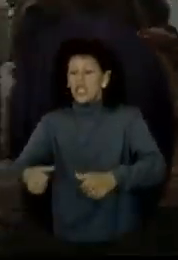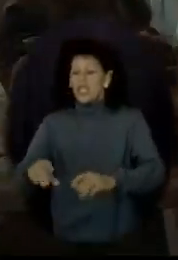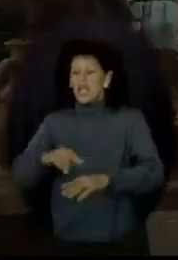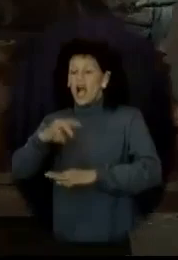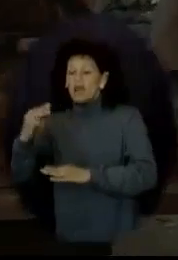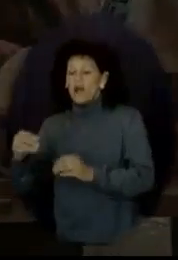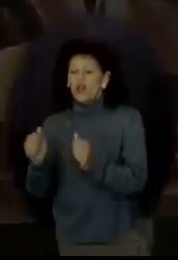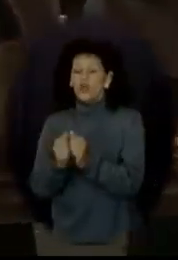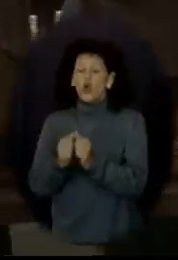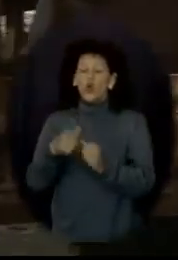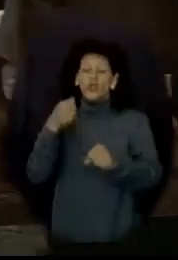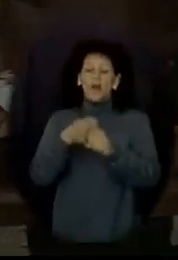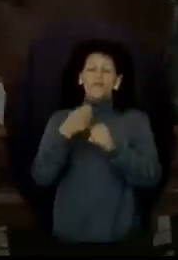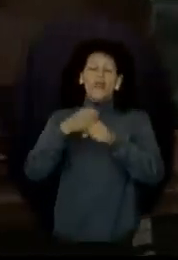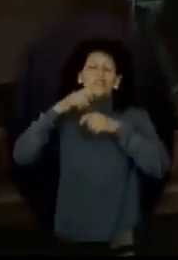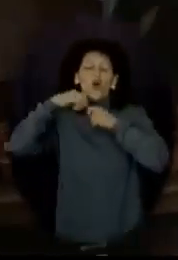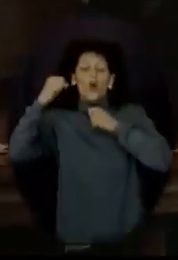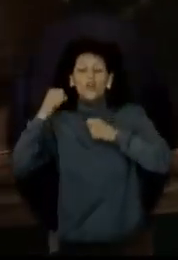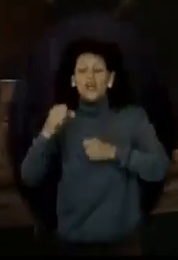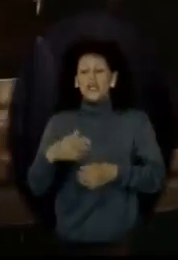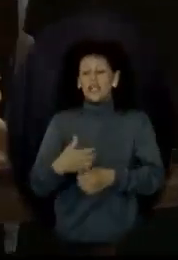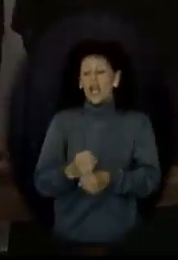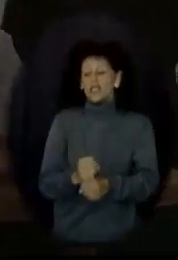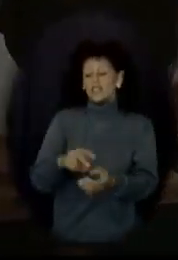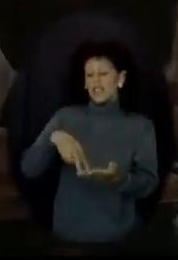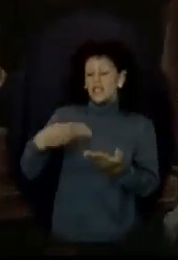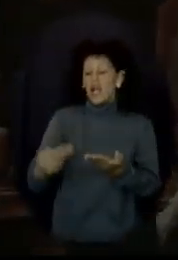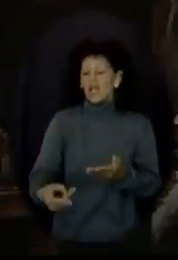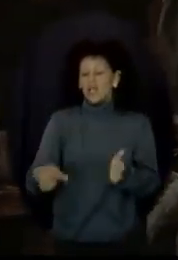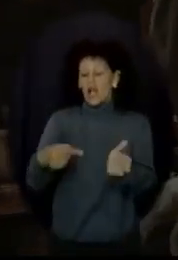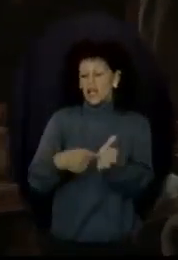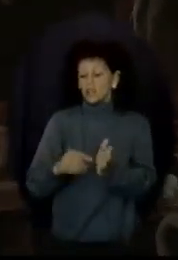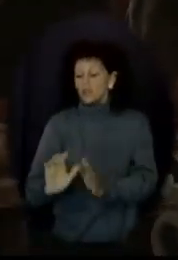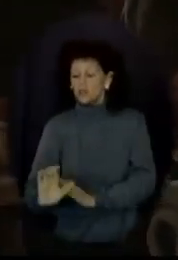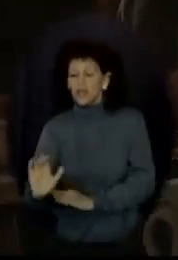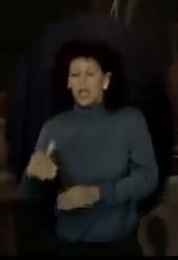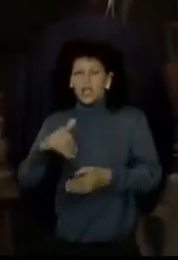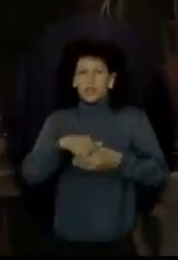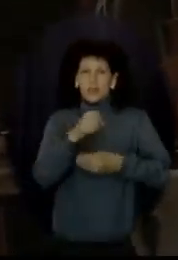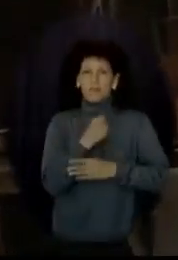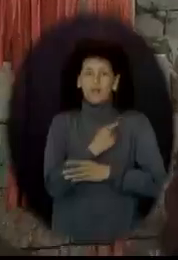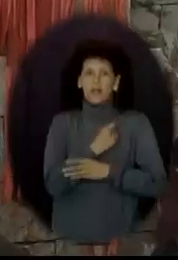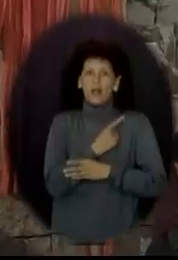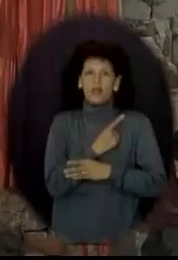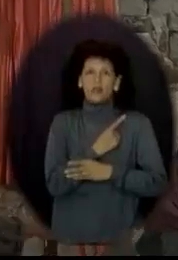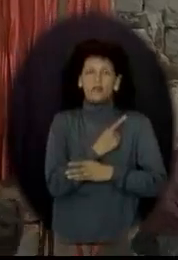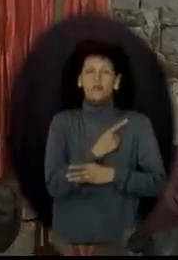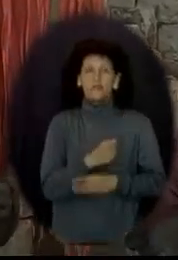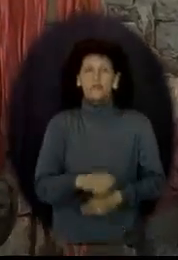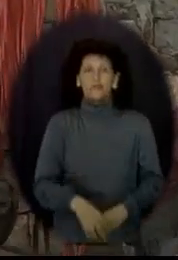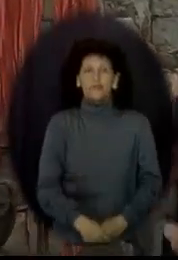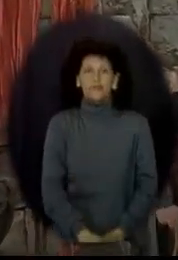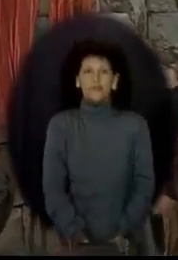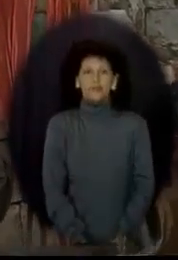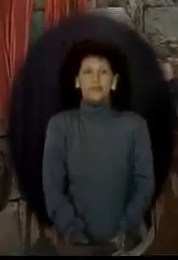una piedra atada al cuello que hacer caer en pecado a uno de estos pequeños.